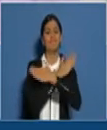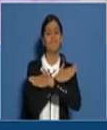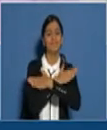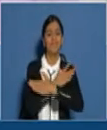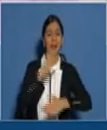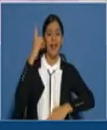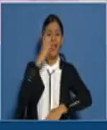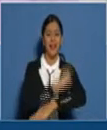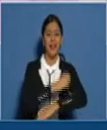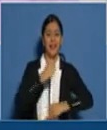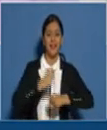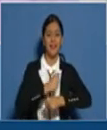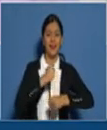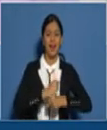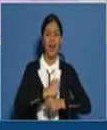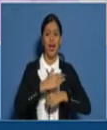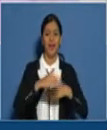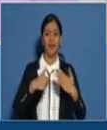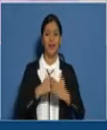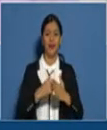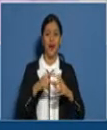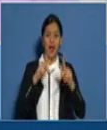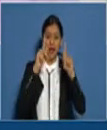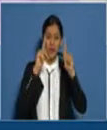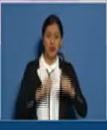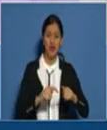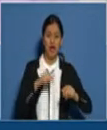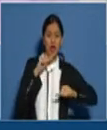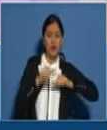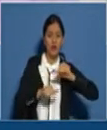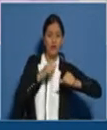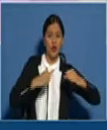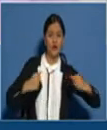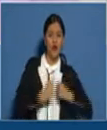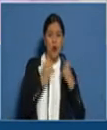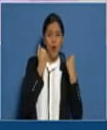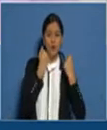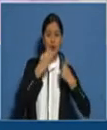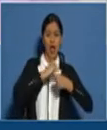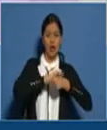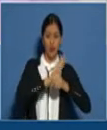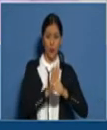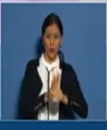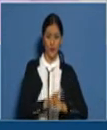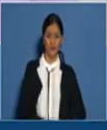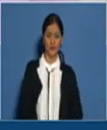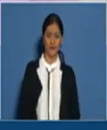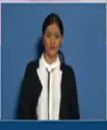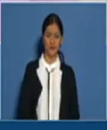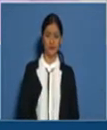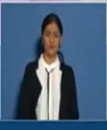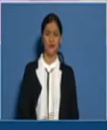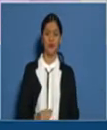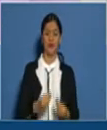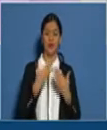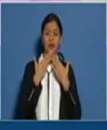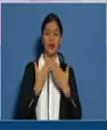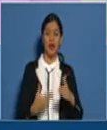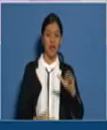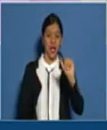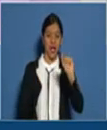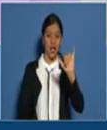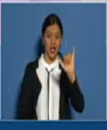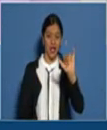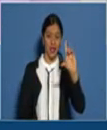Trabajador a todo el personal que está luchando contra el COVID-19 en todos los niveles. Muchísimas gracias a Ana Yancy Díaz por